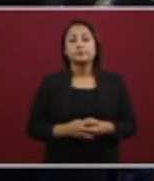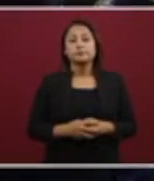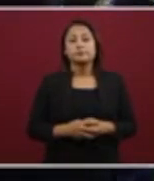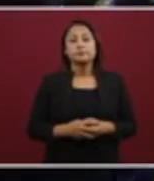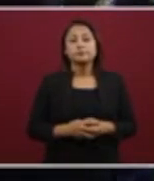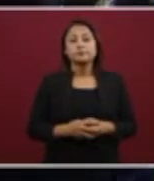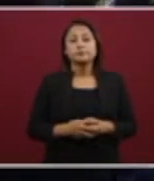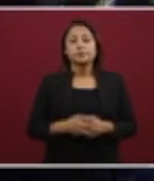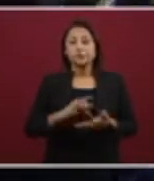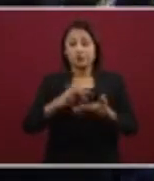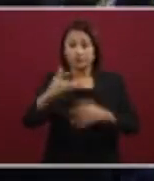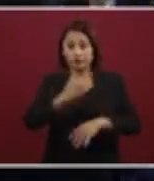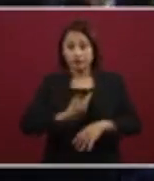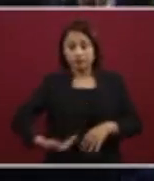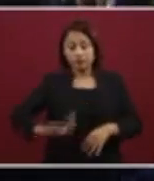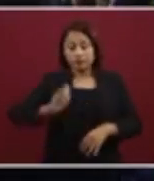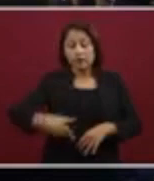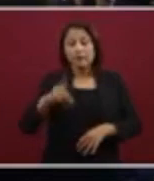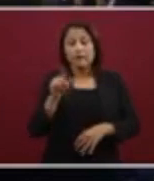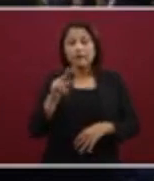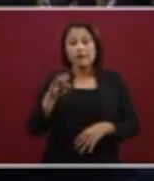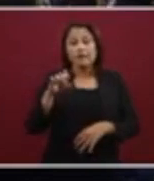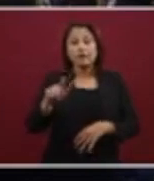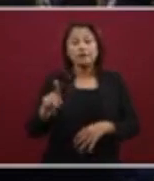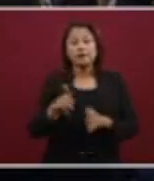Gracias, presidente. Daniel Blancas, de Crónica.